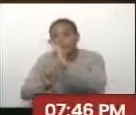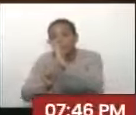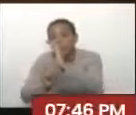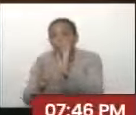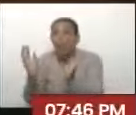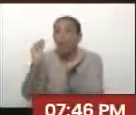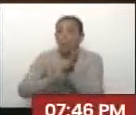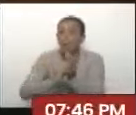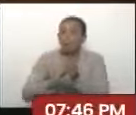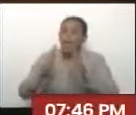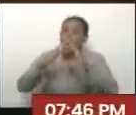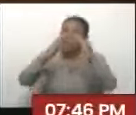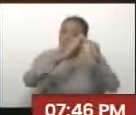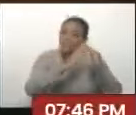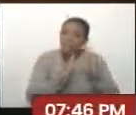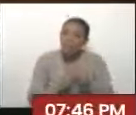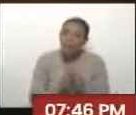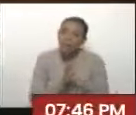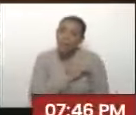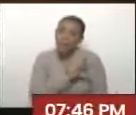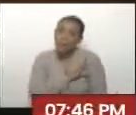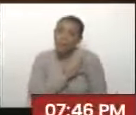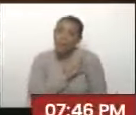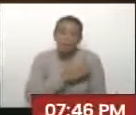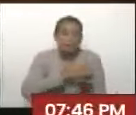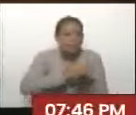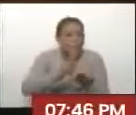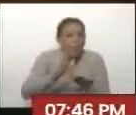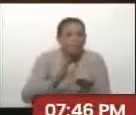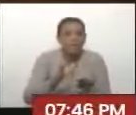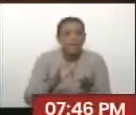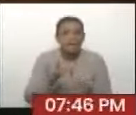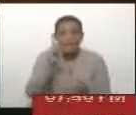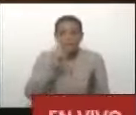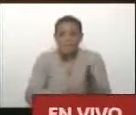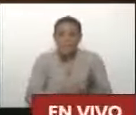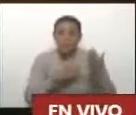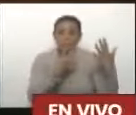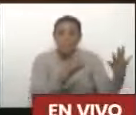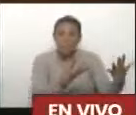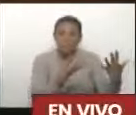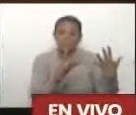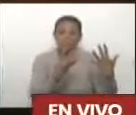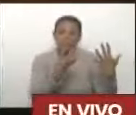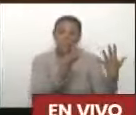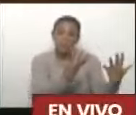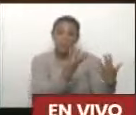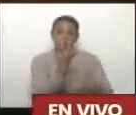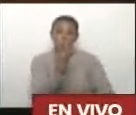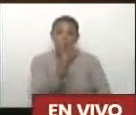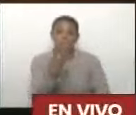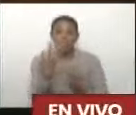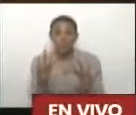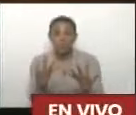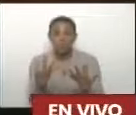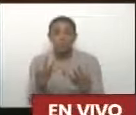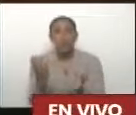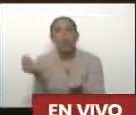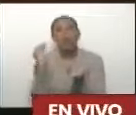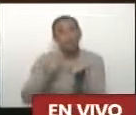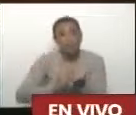retornar a sus tierras y propiedades despojadas a partir de 1948 y que garantice